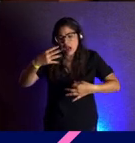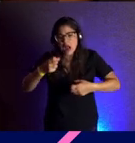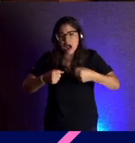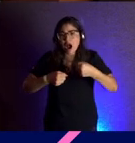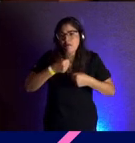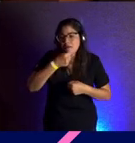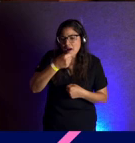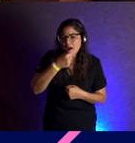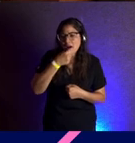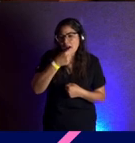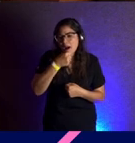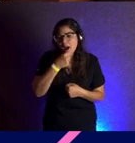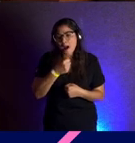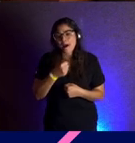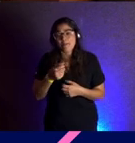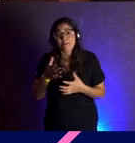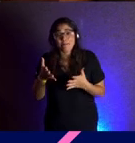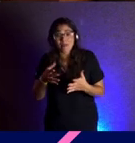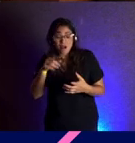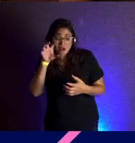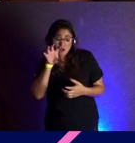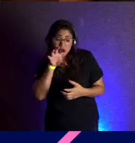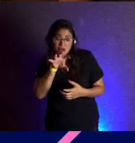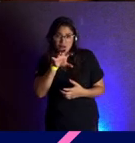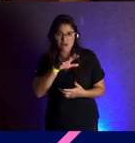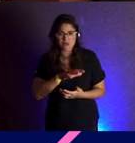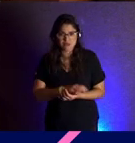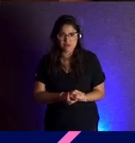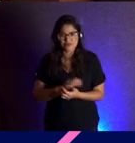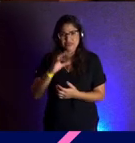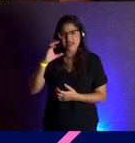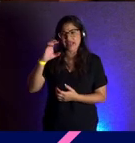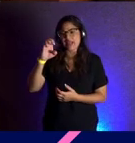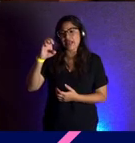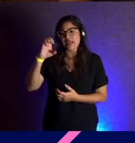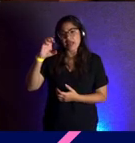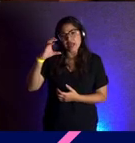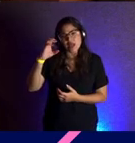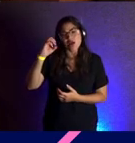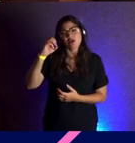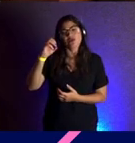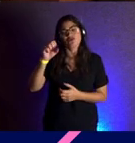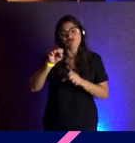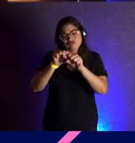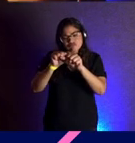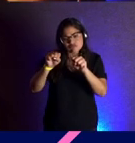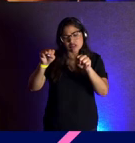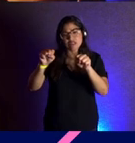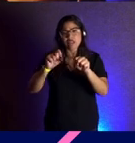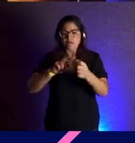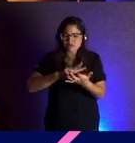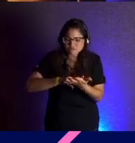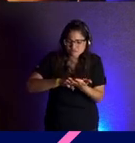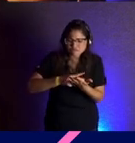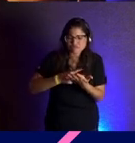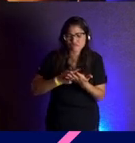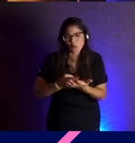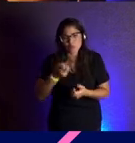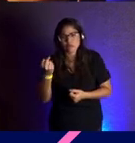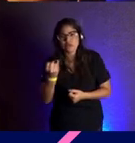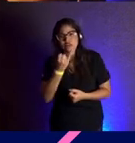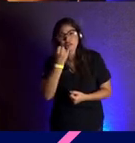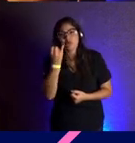al ecosistema y tratar y traducir por qué ese bosque es tan importante. Cómo los hongos